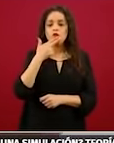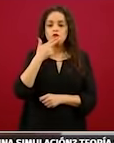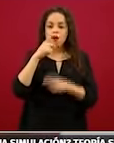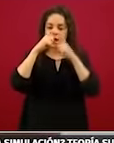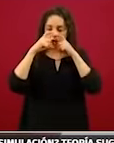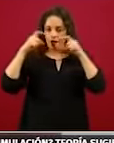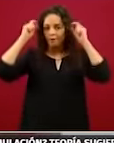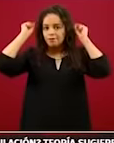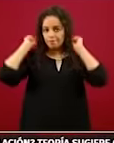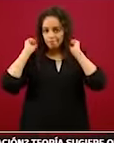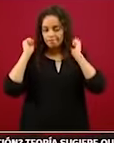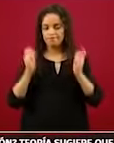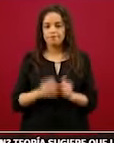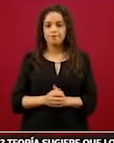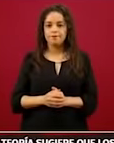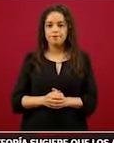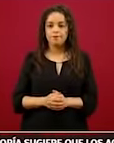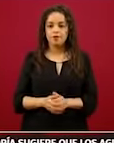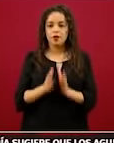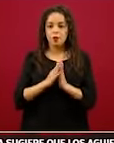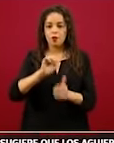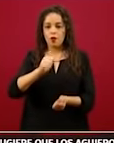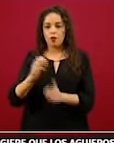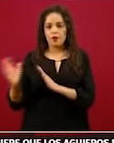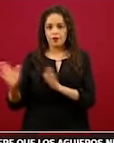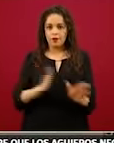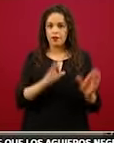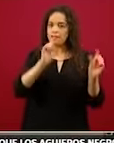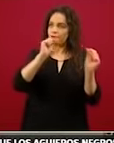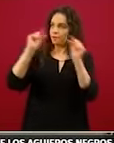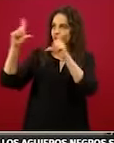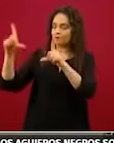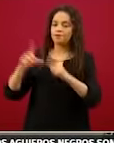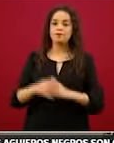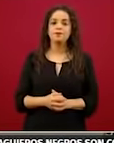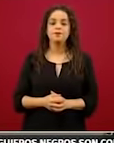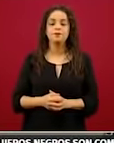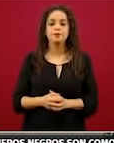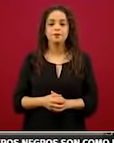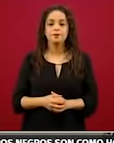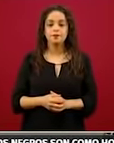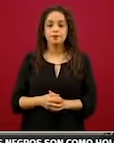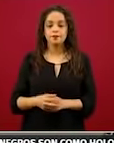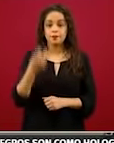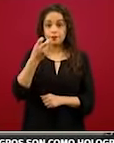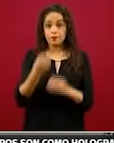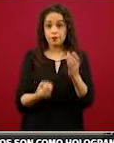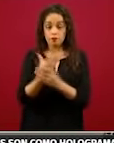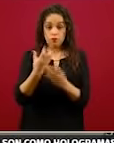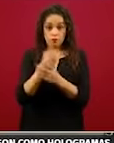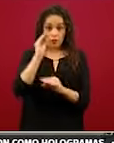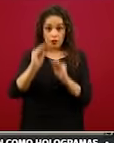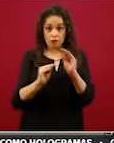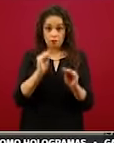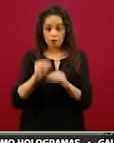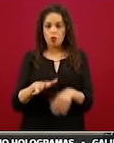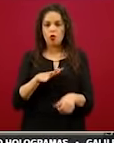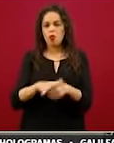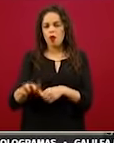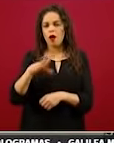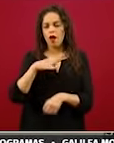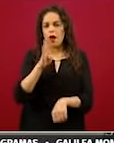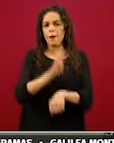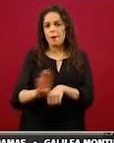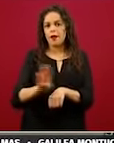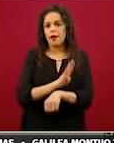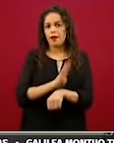al respecto. Si me pasas la siguiente, por favor. Dentro de estas actualizaciones, los beneficios